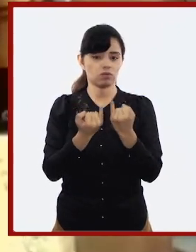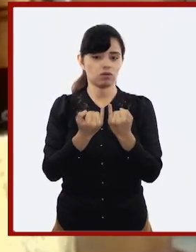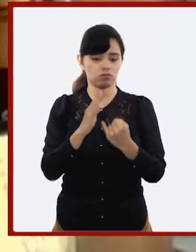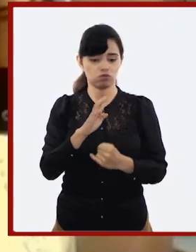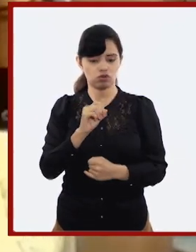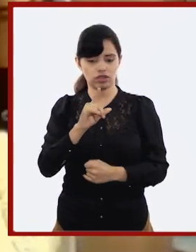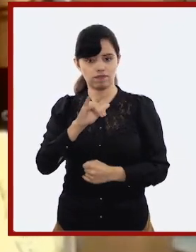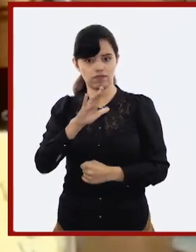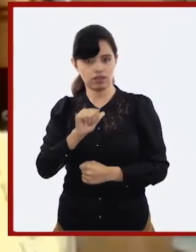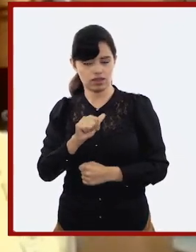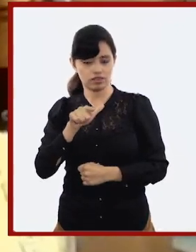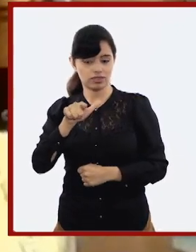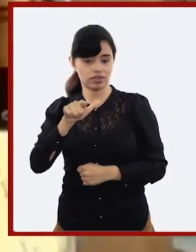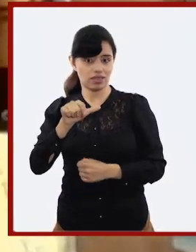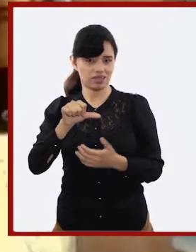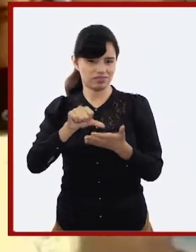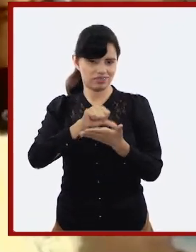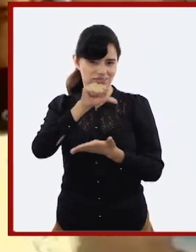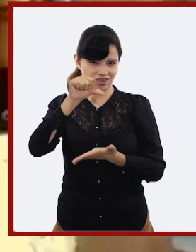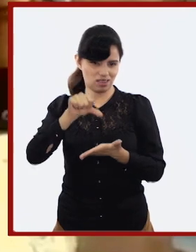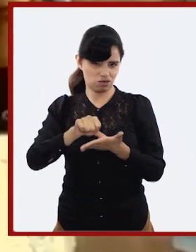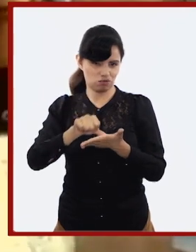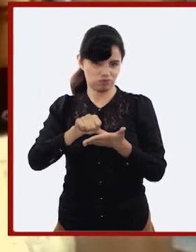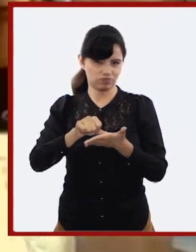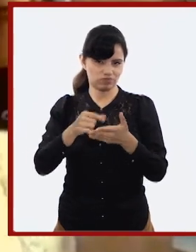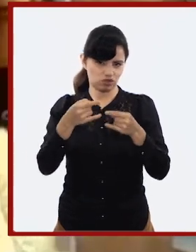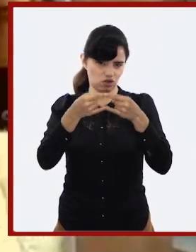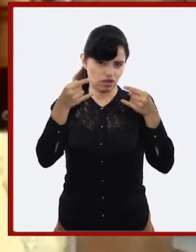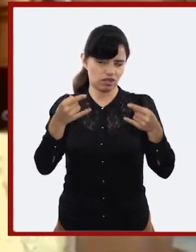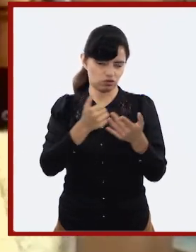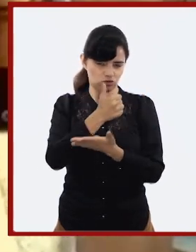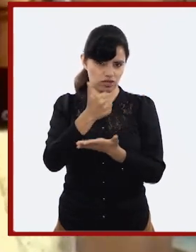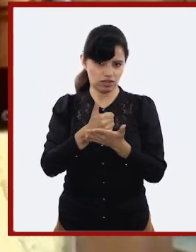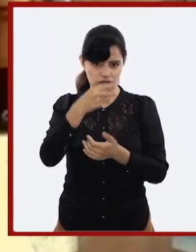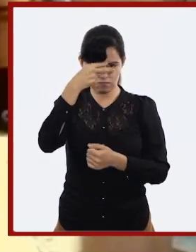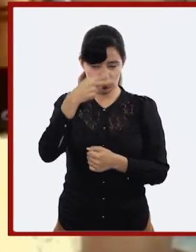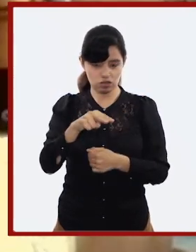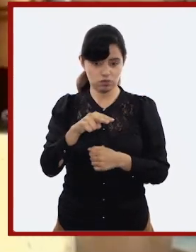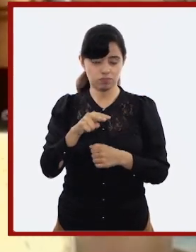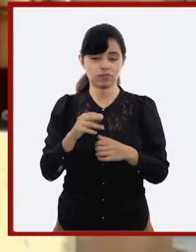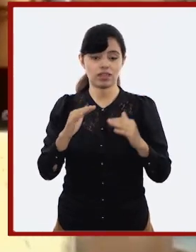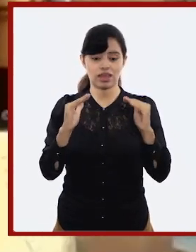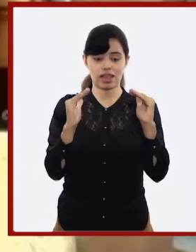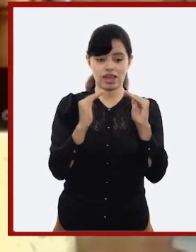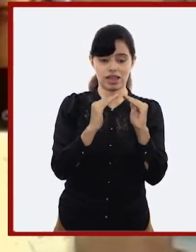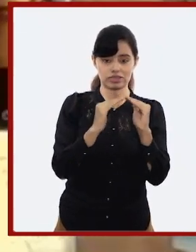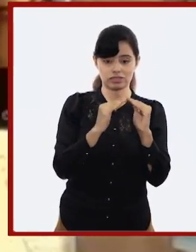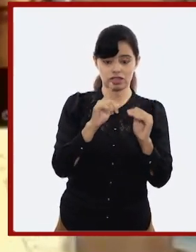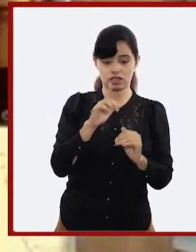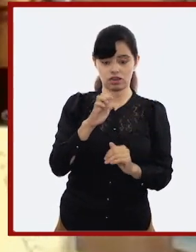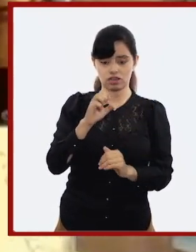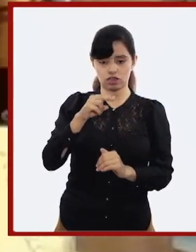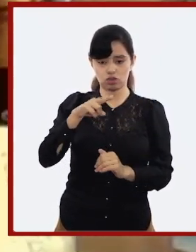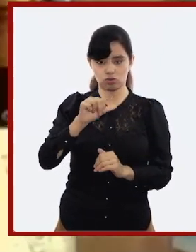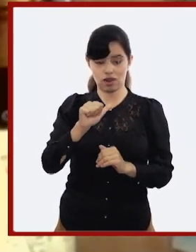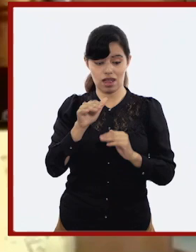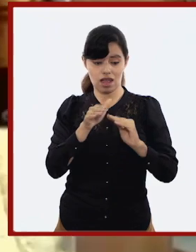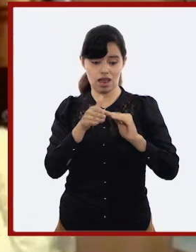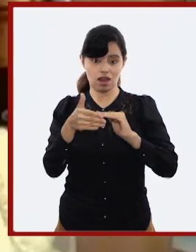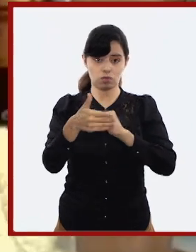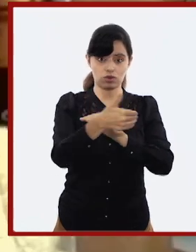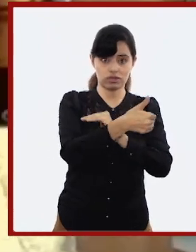17 en el centro histórico. Está justo a la vuelta de la casa de Leona Vicario, a